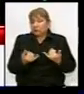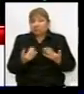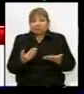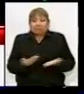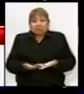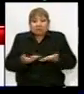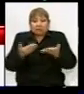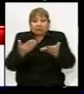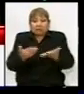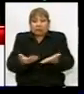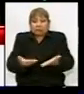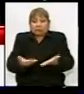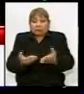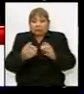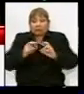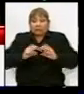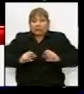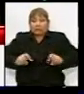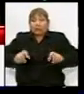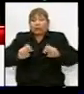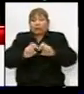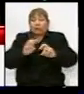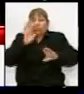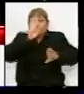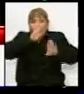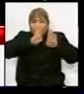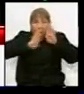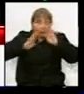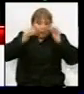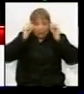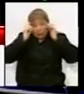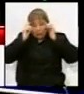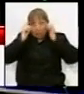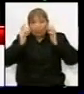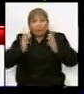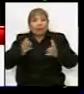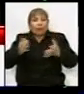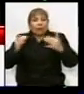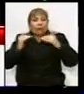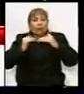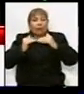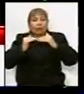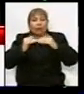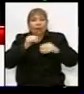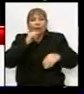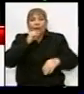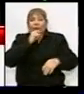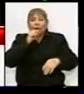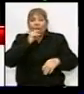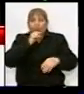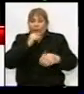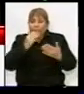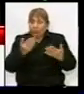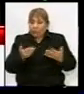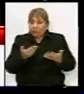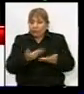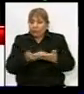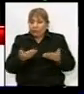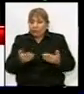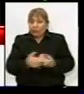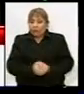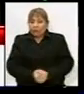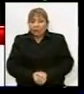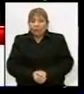corresponde a nosotros como parlamento preocuparnos en darle esa paridad a las mujeres y creo que es en esa